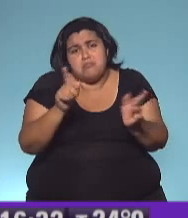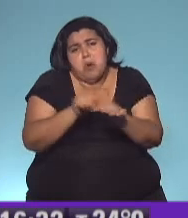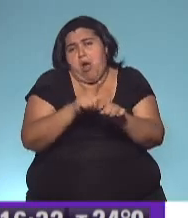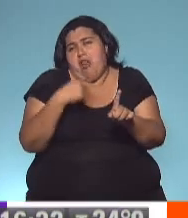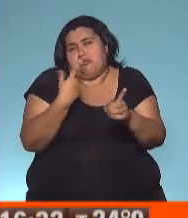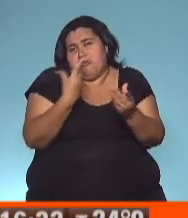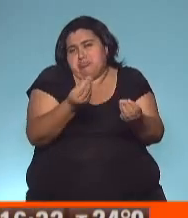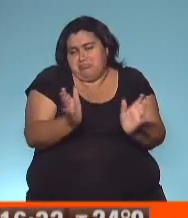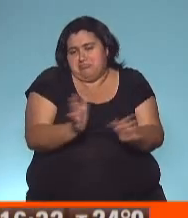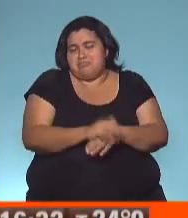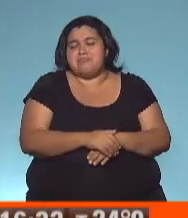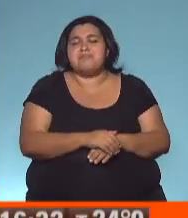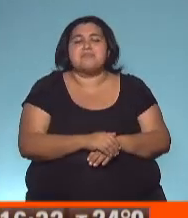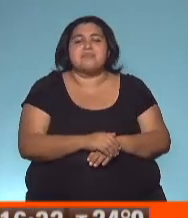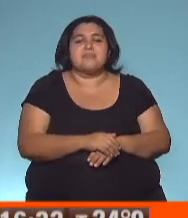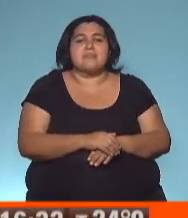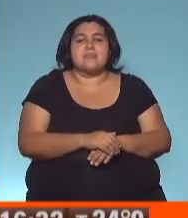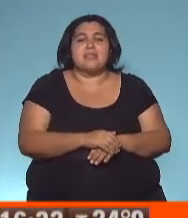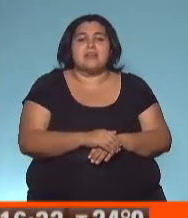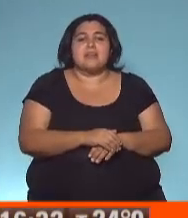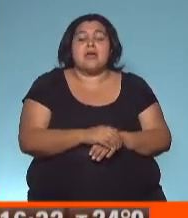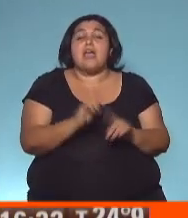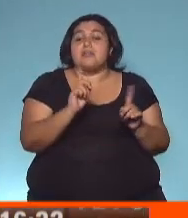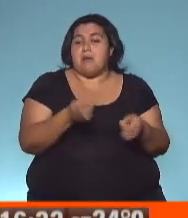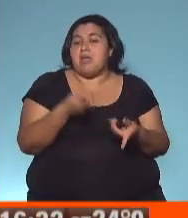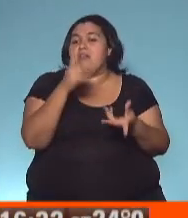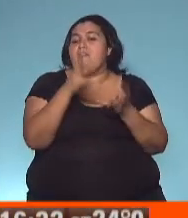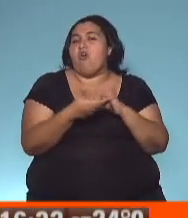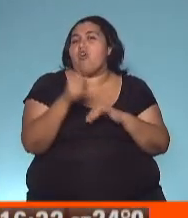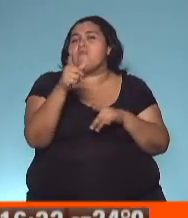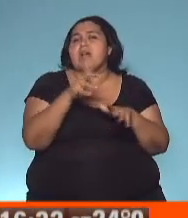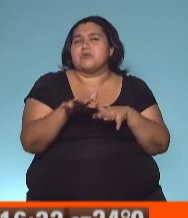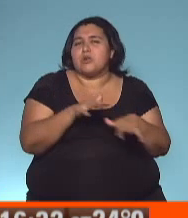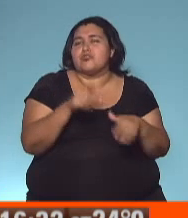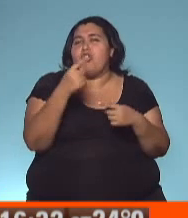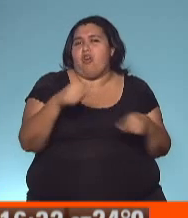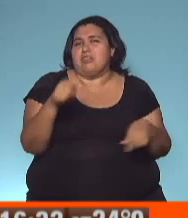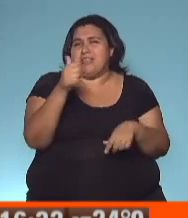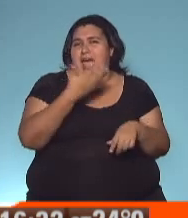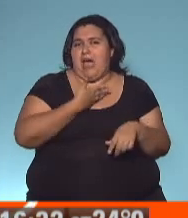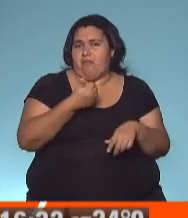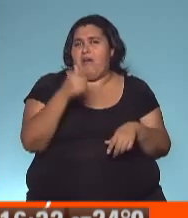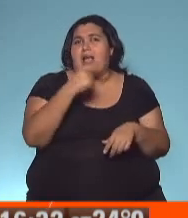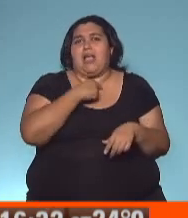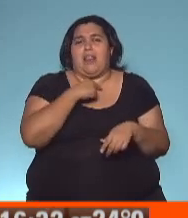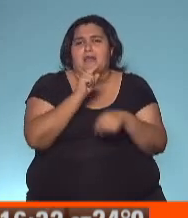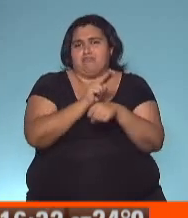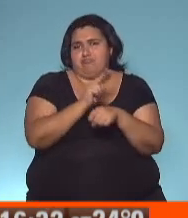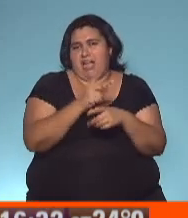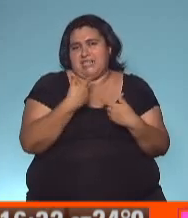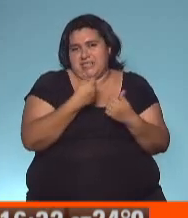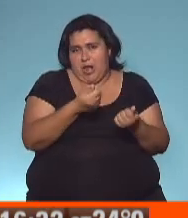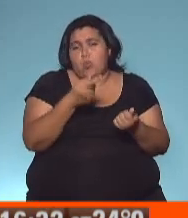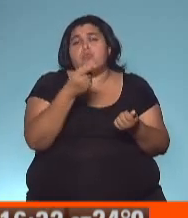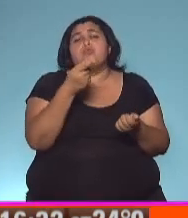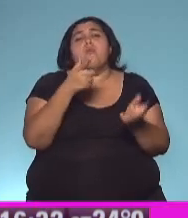¿no? Perfecto. Obviamente la postura, digo, desde la AFA es priorizar la salud, y cuando esté